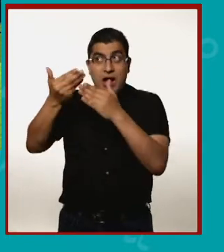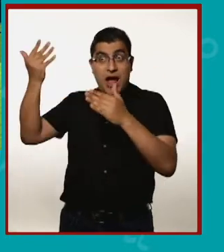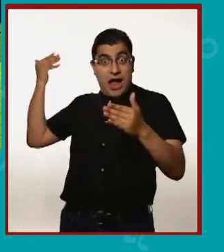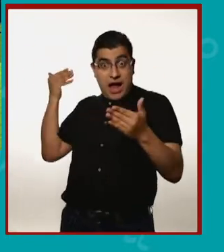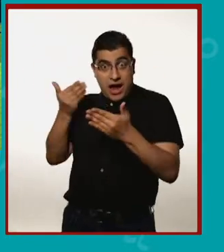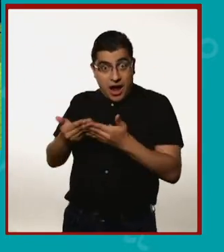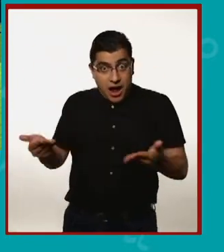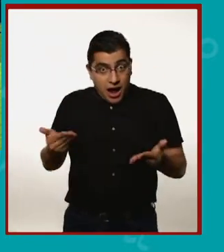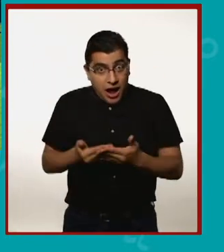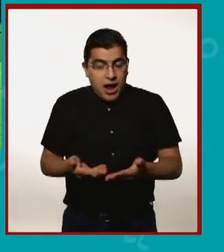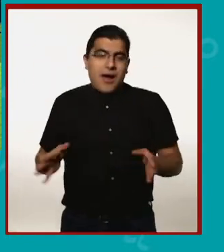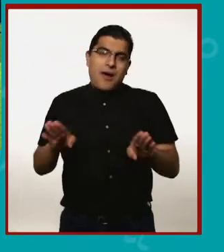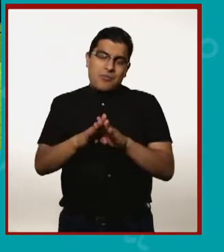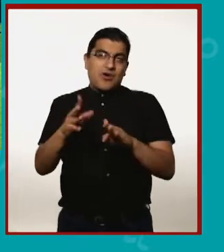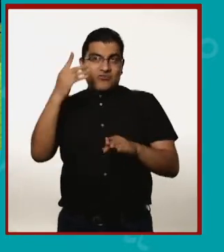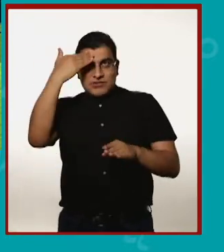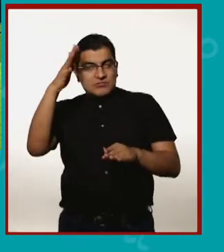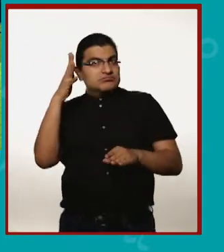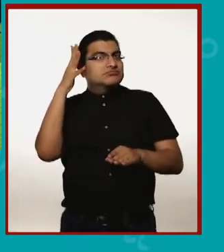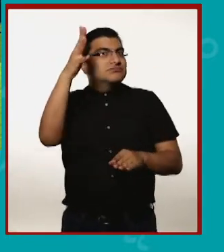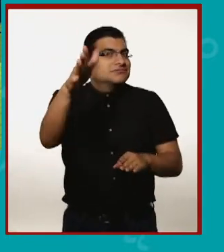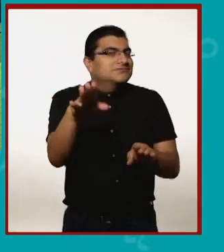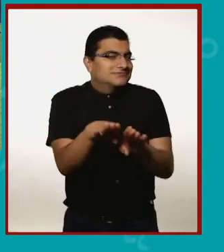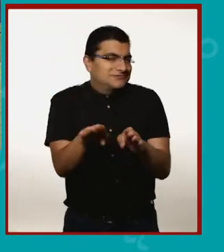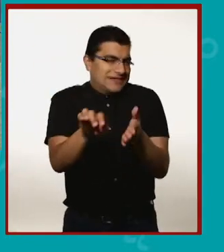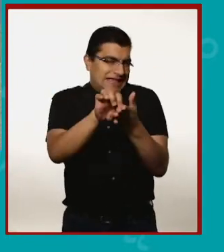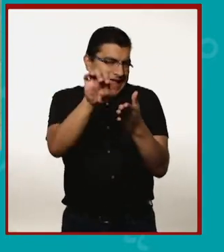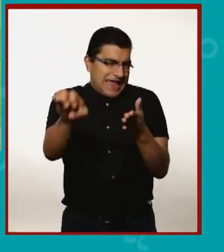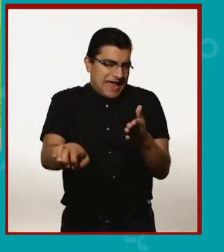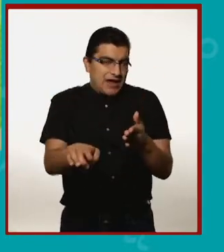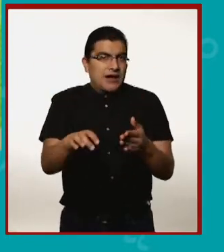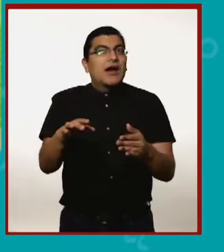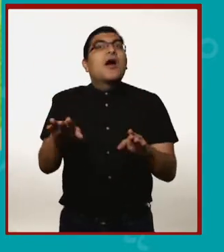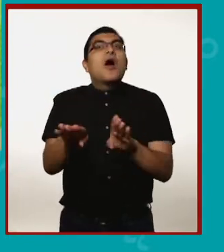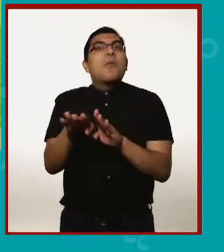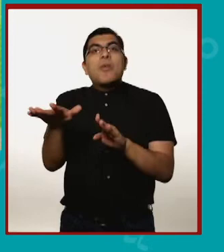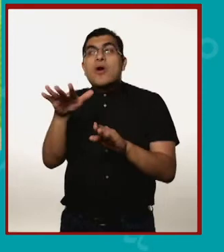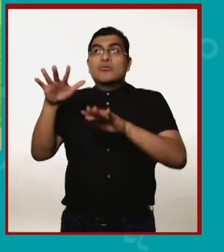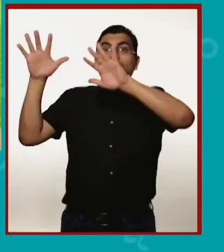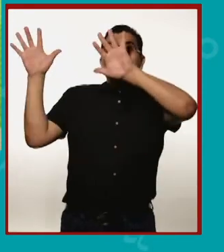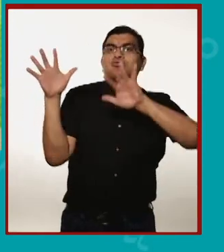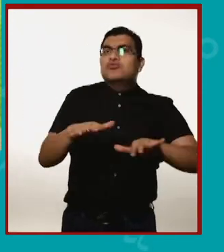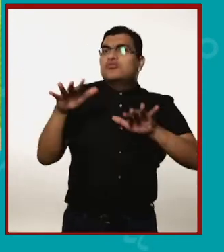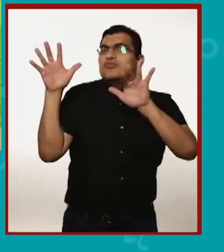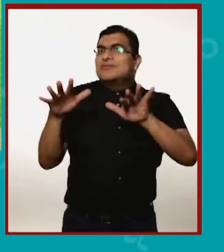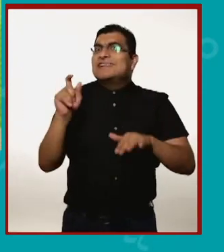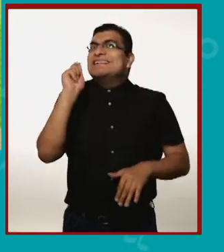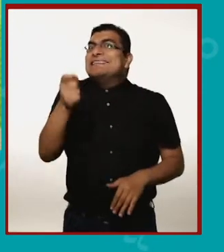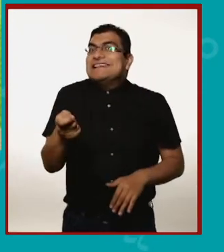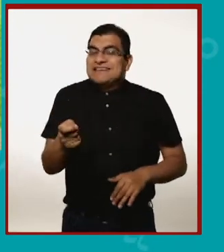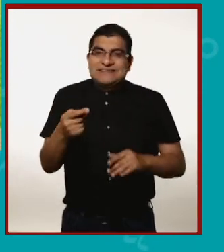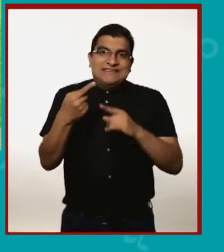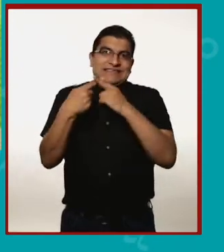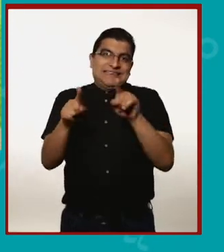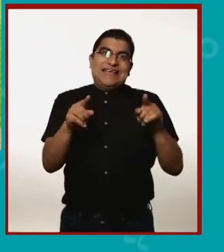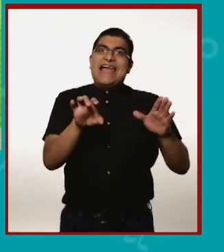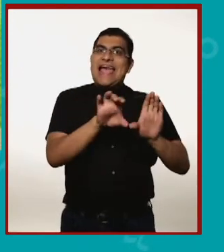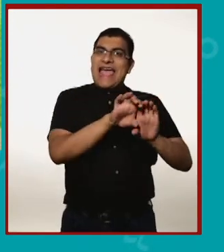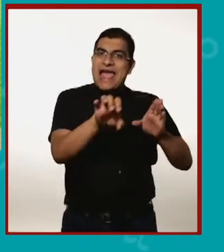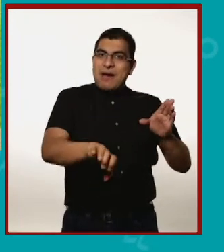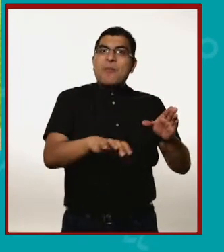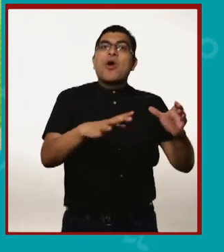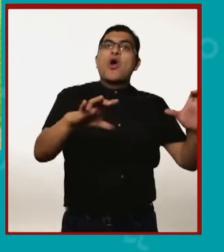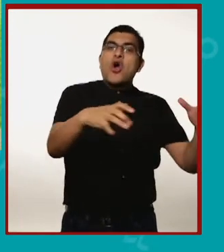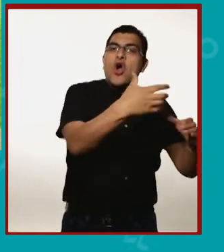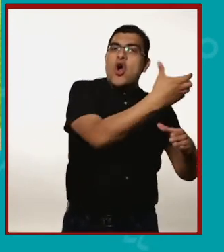del pasado y el presente, así como sobre el futuro. Por ejemplo, el fenómeno de la lluvia tiene un significado diferente